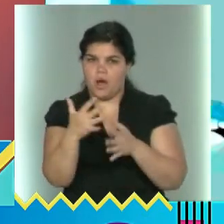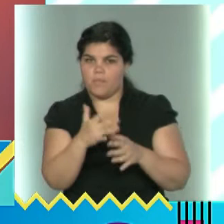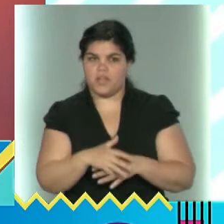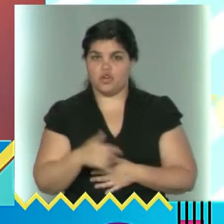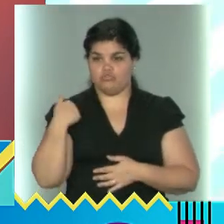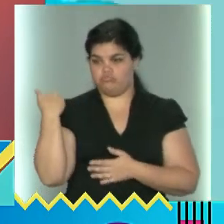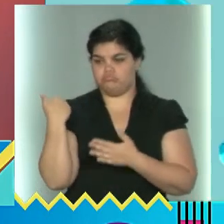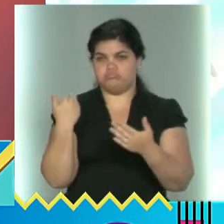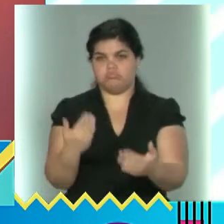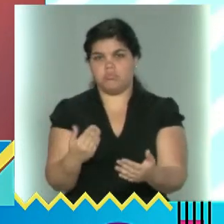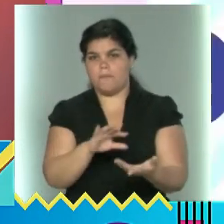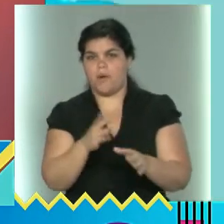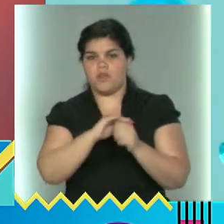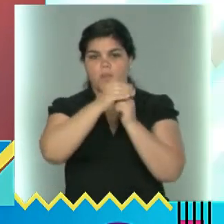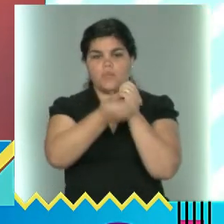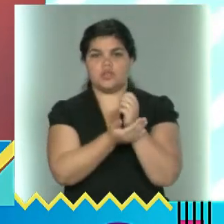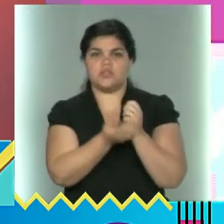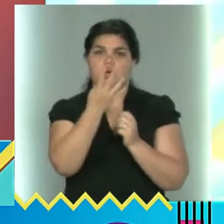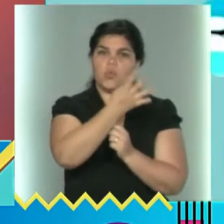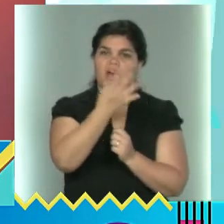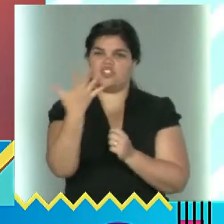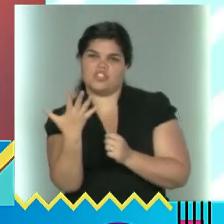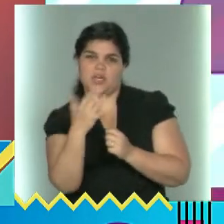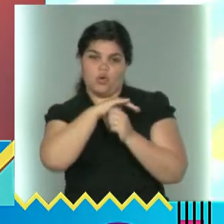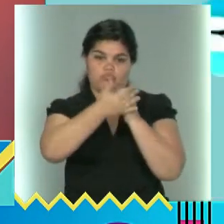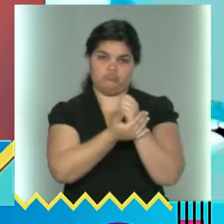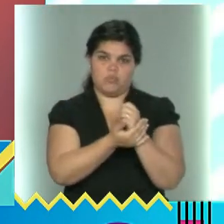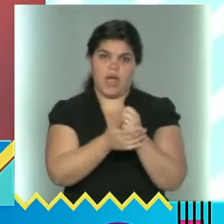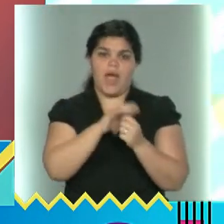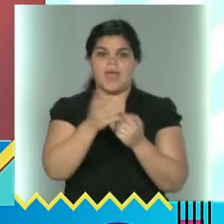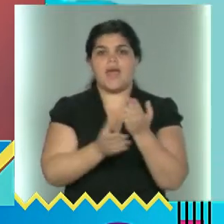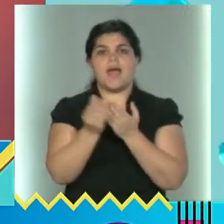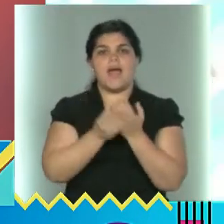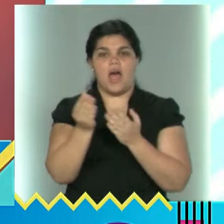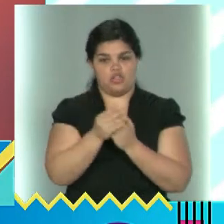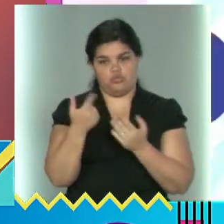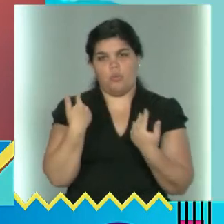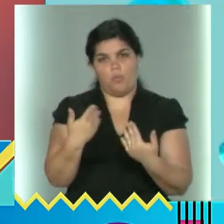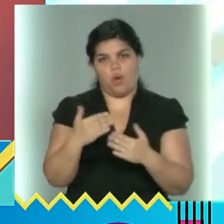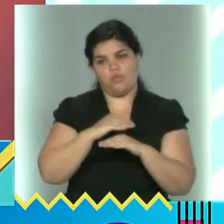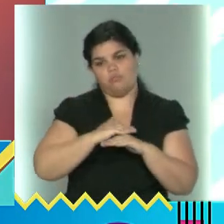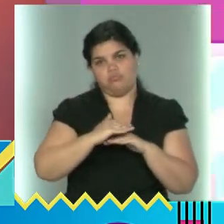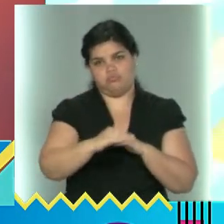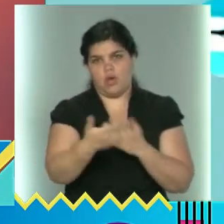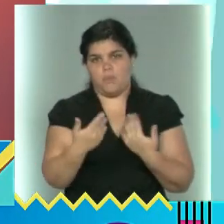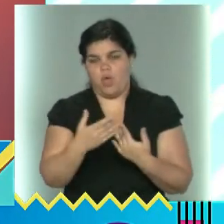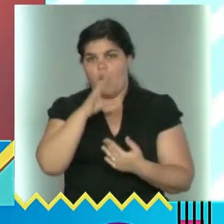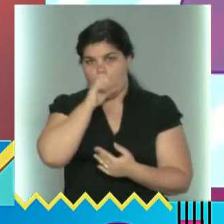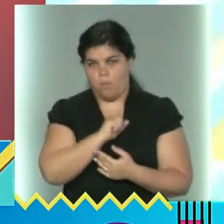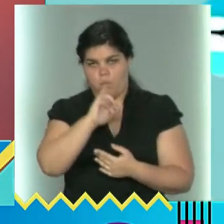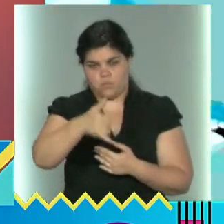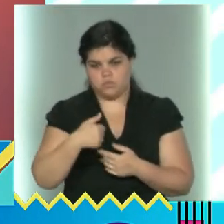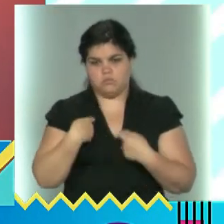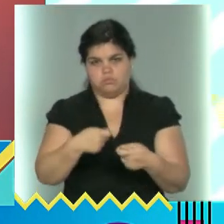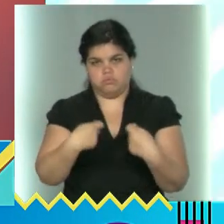que yo tengo 4 o 5 prótesis, entonces es un costo que por el momento puedo solventar. Una empresa de